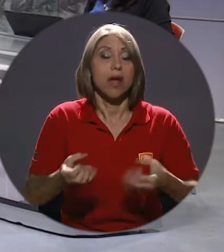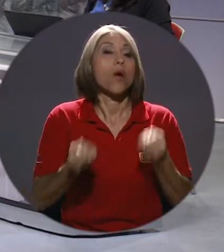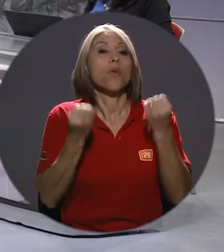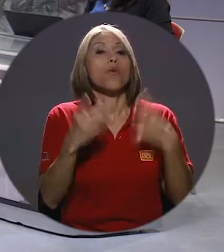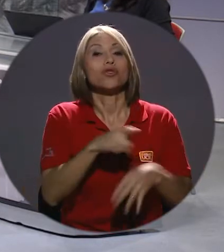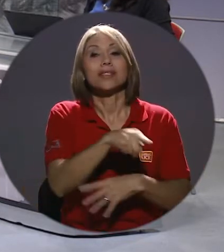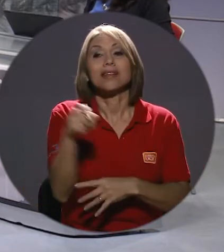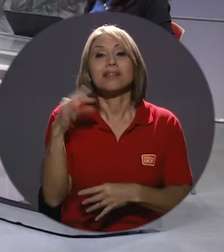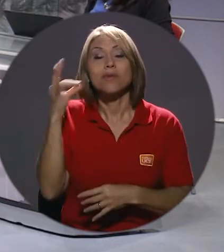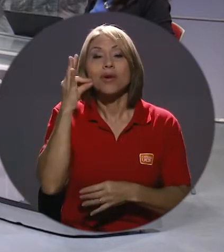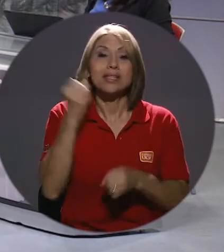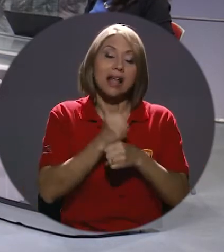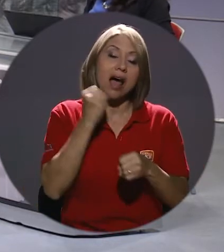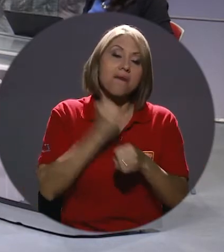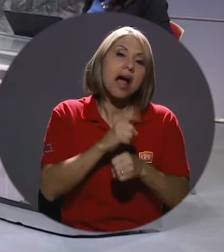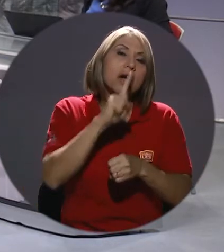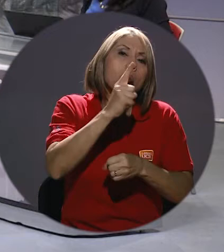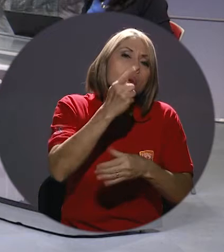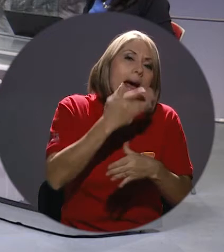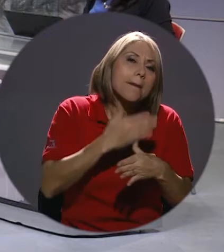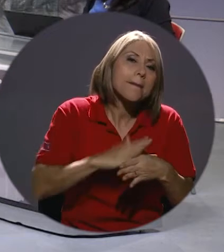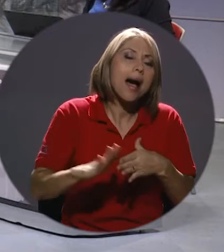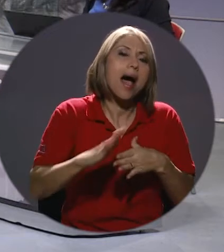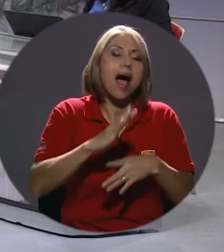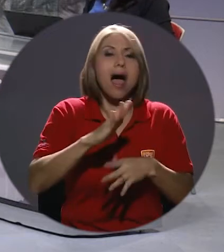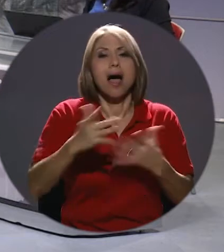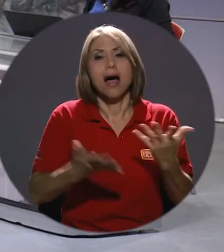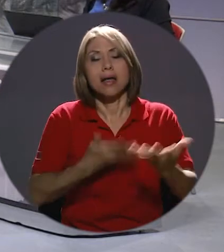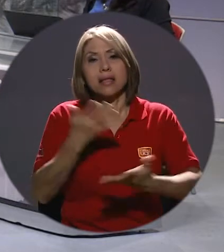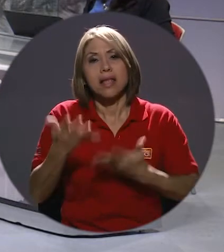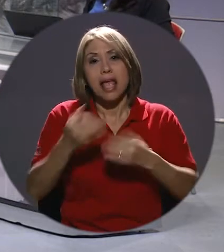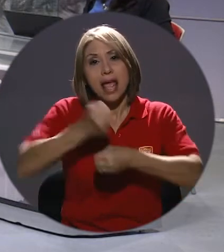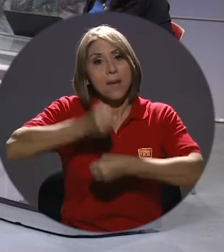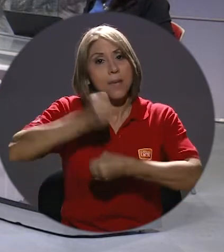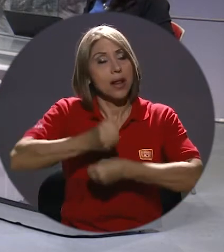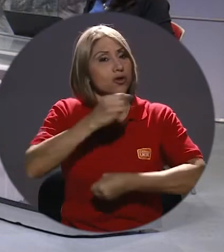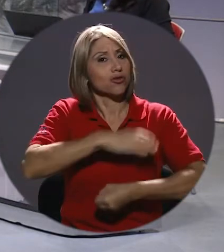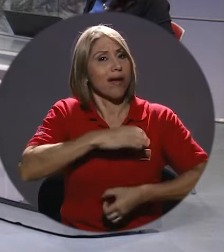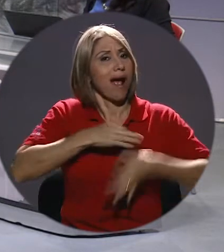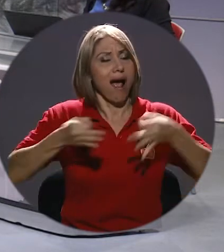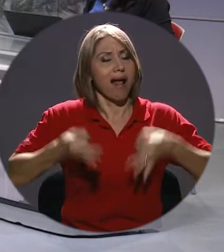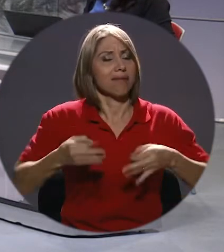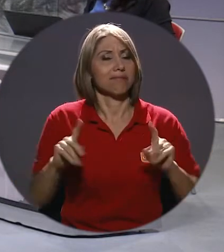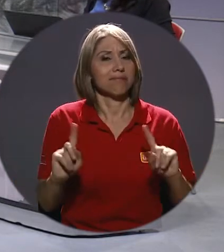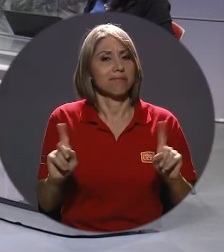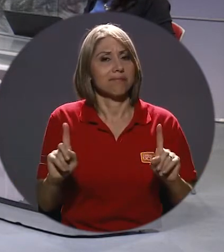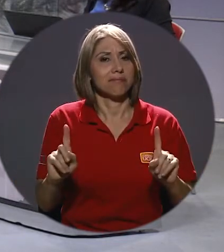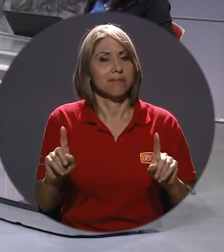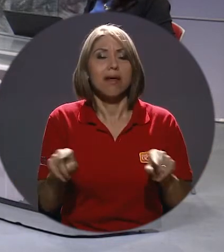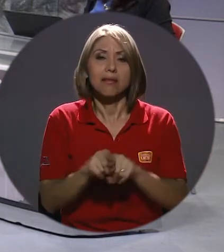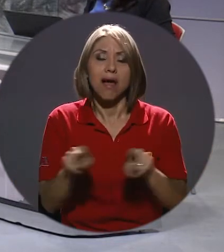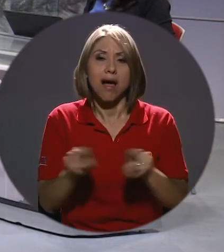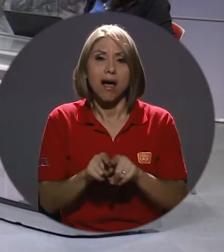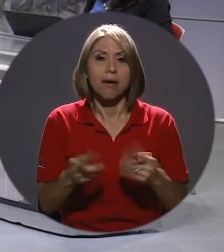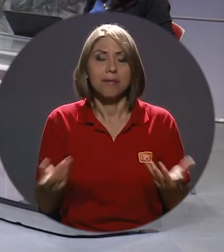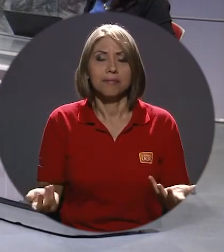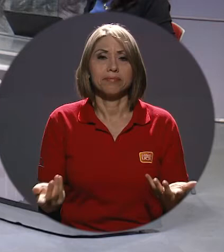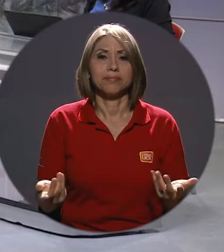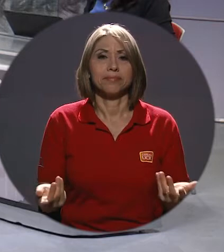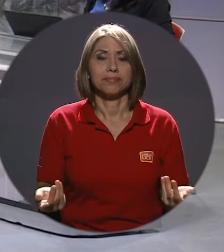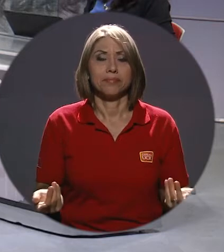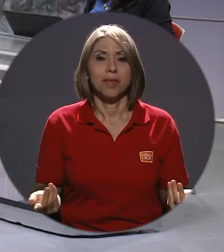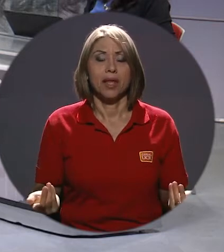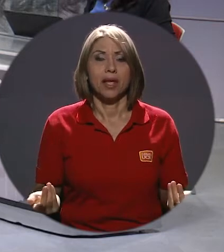jornadas parciales, y ahí hablamos del subempleo, en empleos que no son de calidad. también, digamos, incorporando un